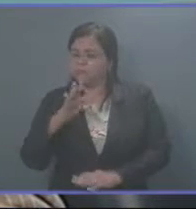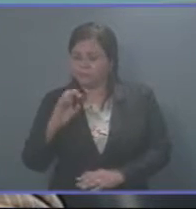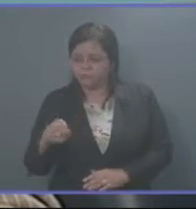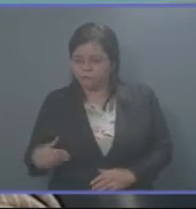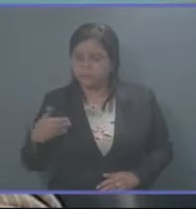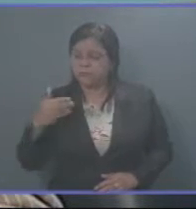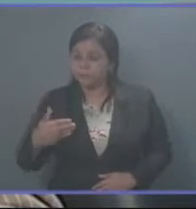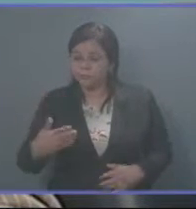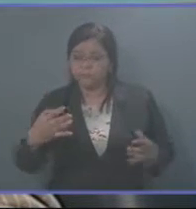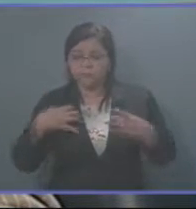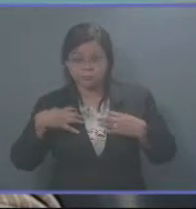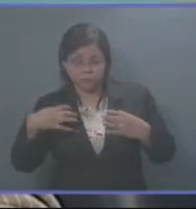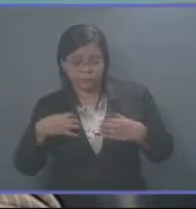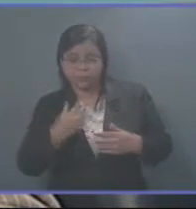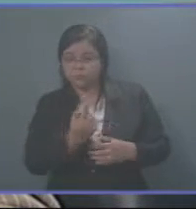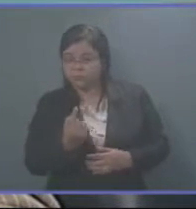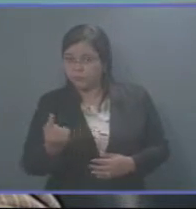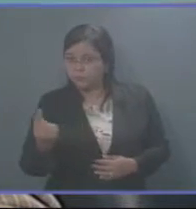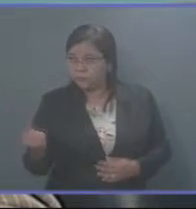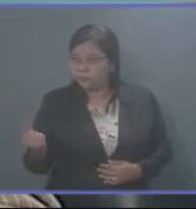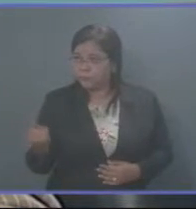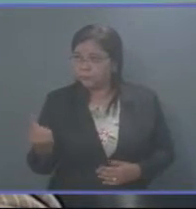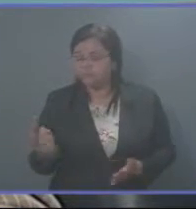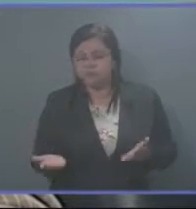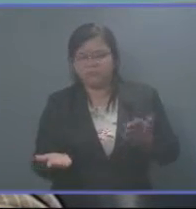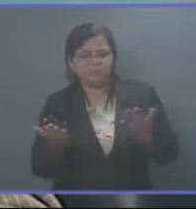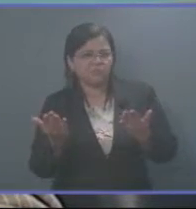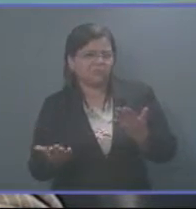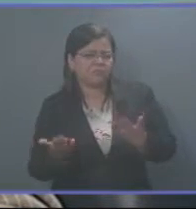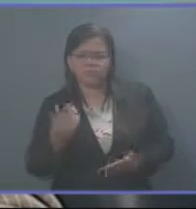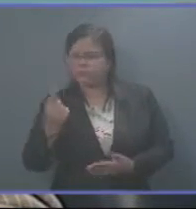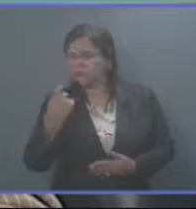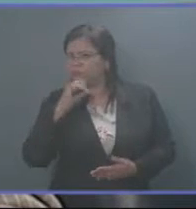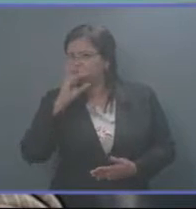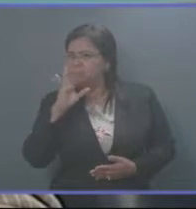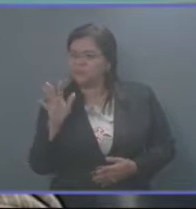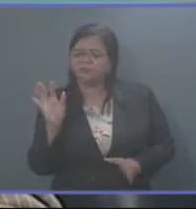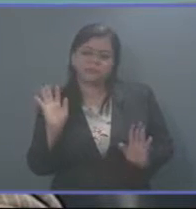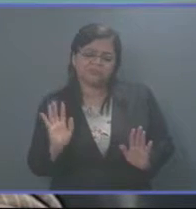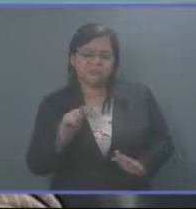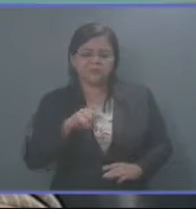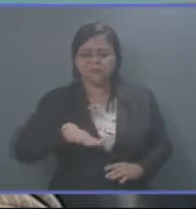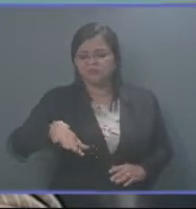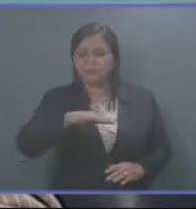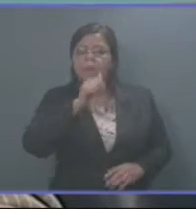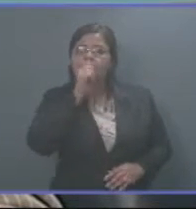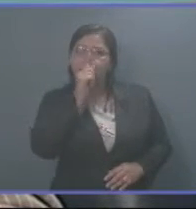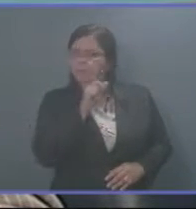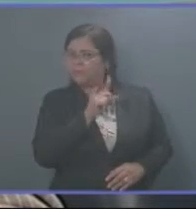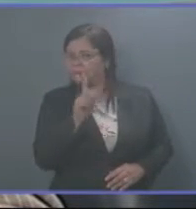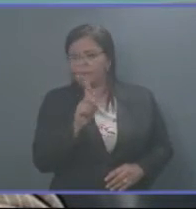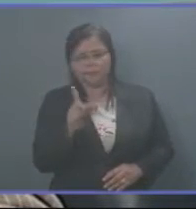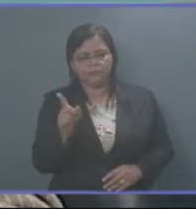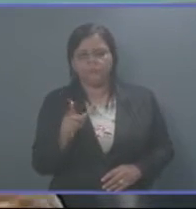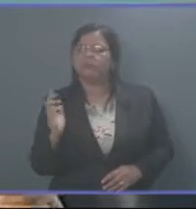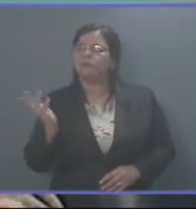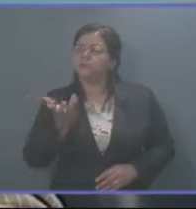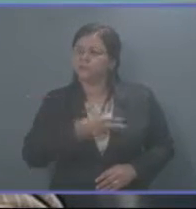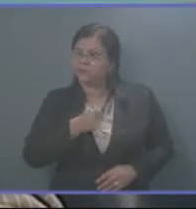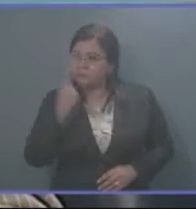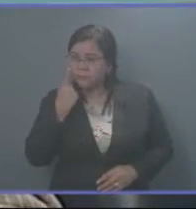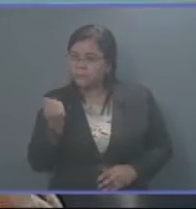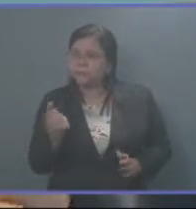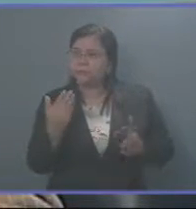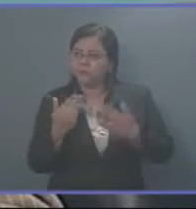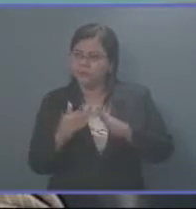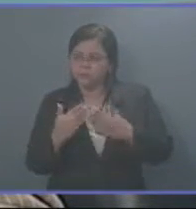estar viviendo estas personas, cualquiera podría decir, bueno, era terreno o es terreno privado, pero podemos ver también en las